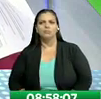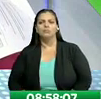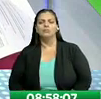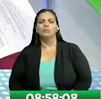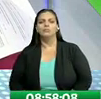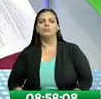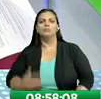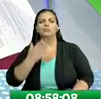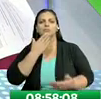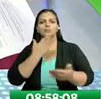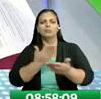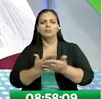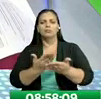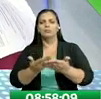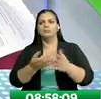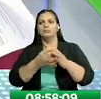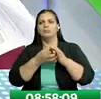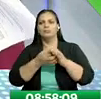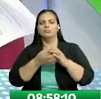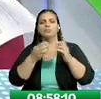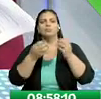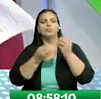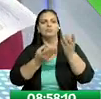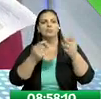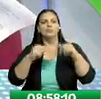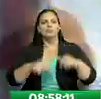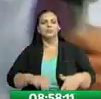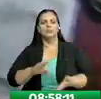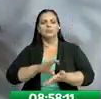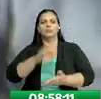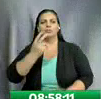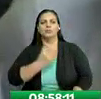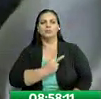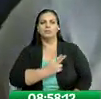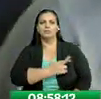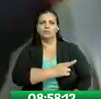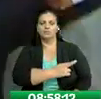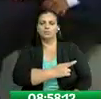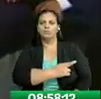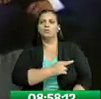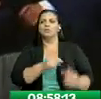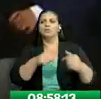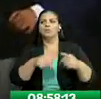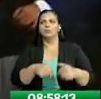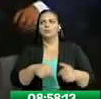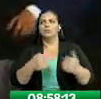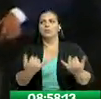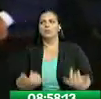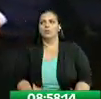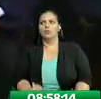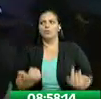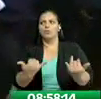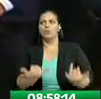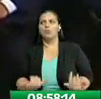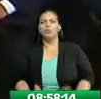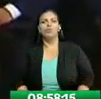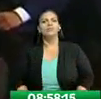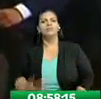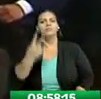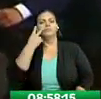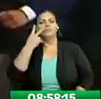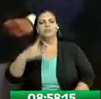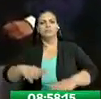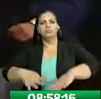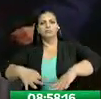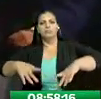Muchas gracias, sí, compañeros. Nos encontramos en el Salón de Honor del Colegio Vicente Rocafuerte, donde se realiza a esa hora de la mañana la ceremonia de graduación